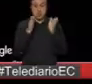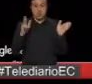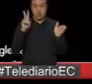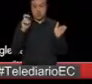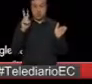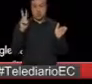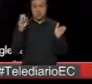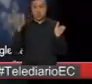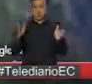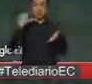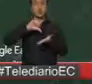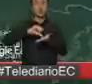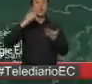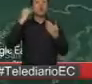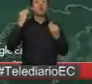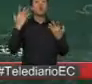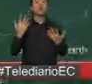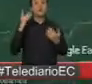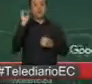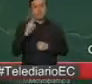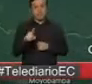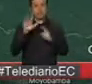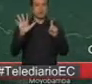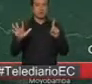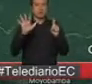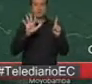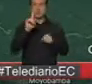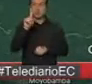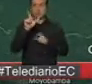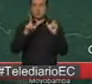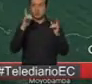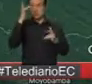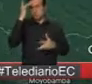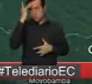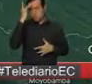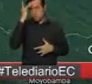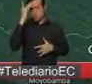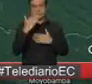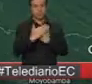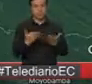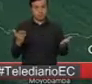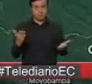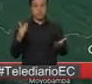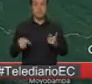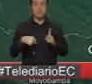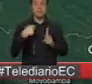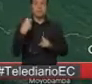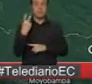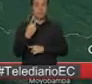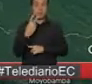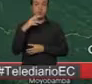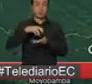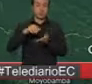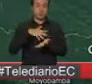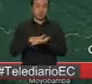en esta ciudad se han contabilizado mil 661 pacientes diagnosticados con dengue le sigue la provincia de los ríos